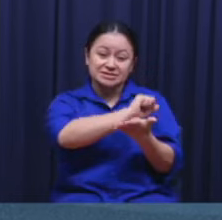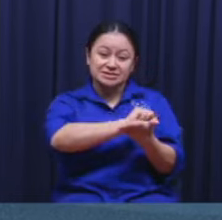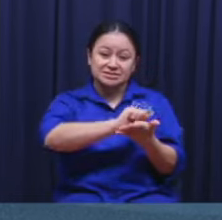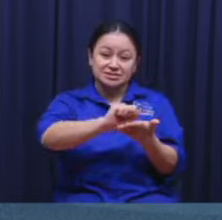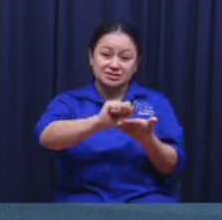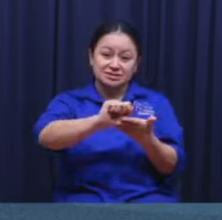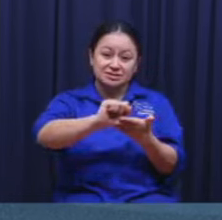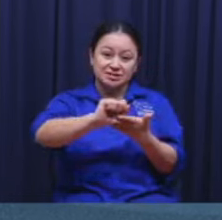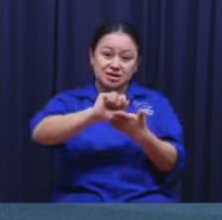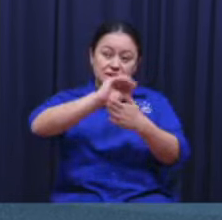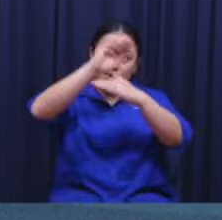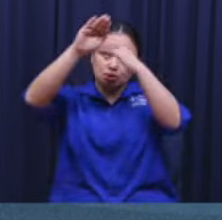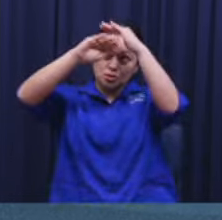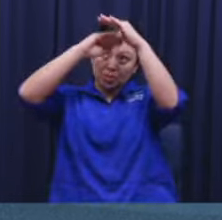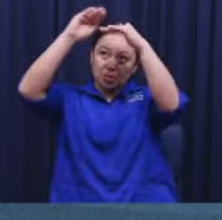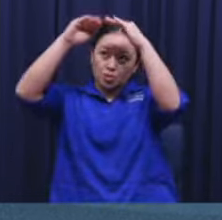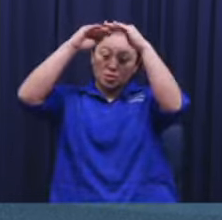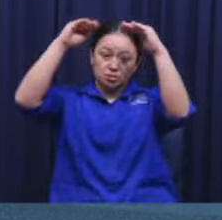del cielo de Dios.